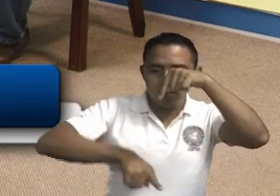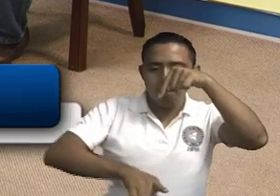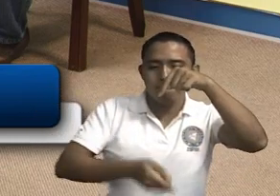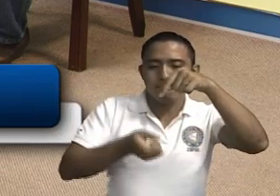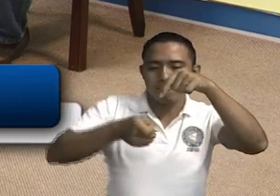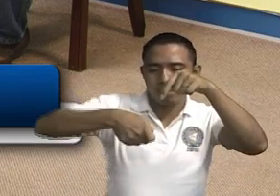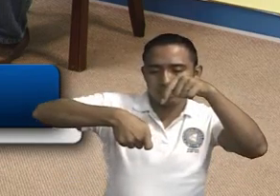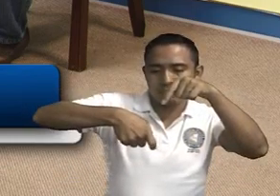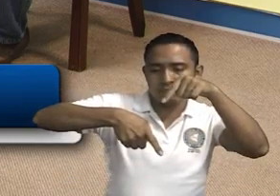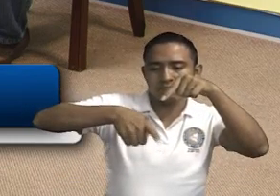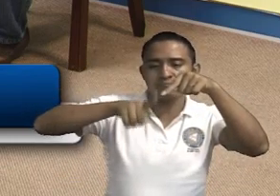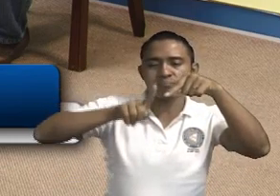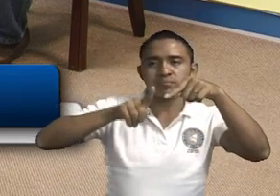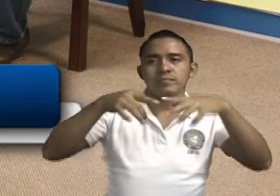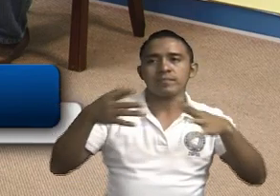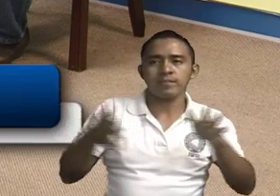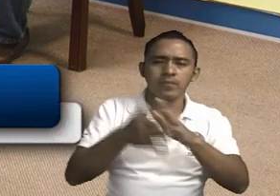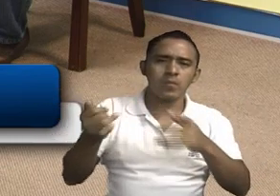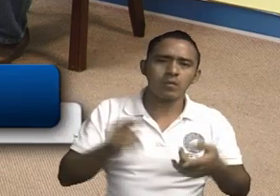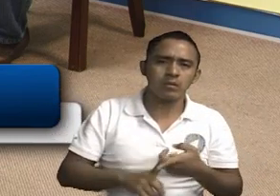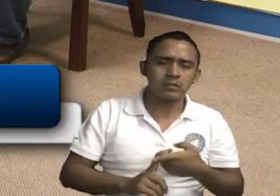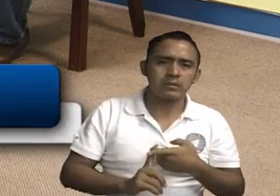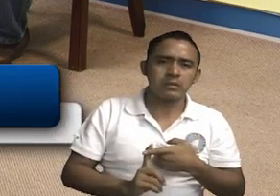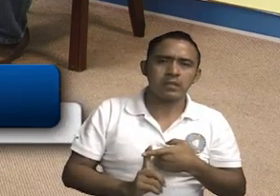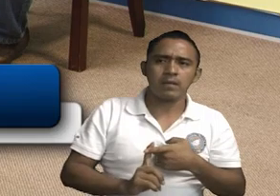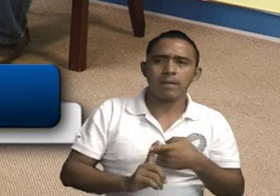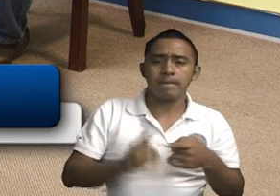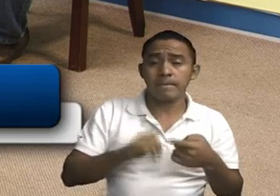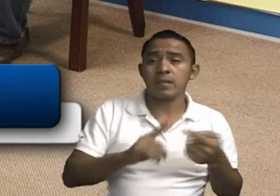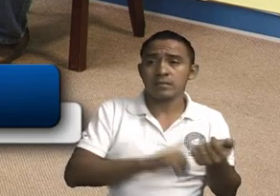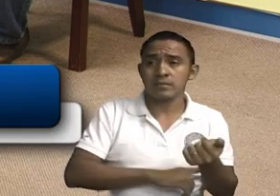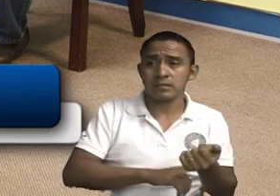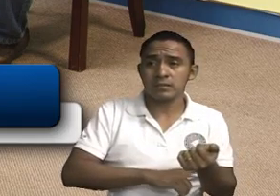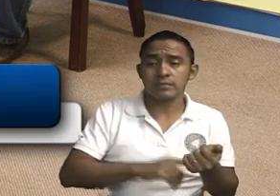hay enfermedades, por ejemplo, la esclerosis múltiple o la diabetes,